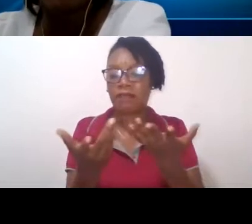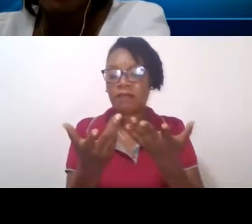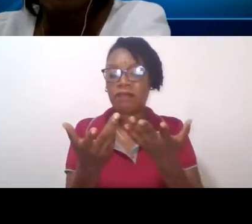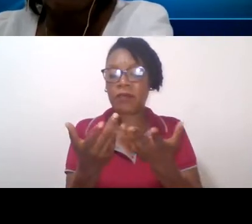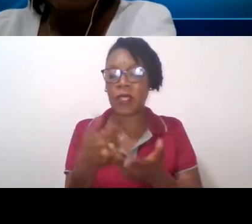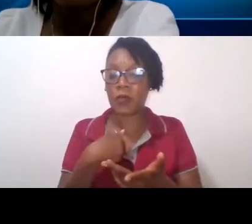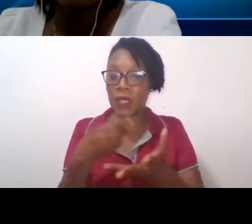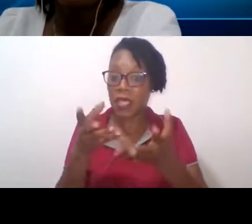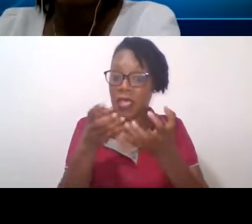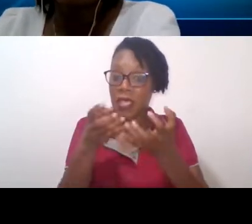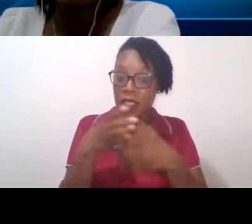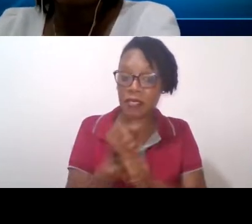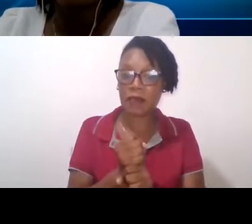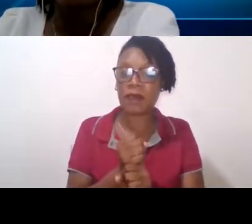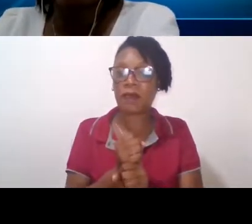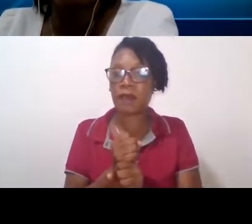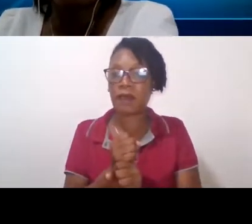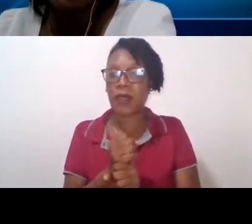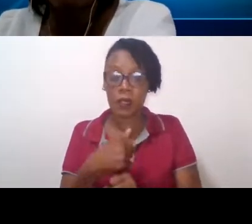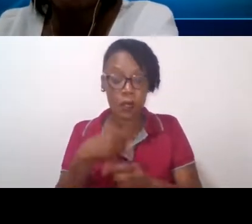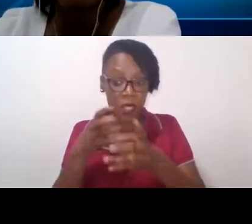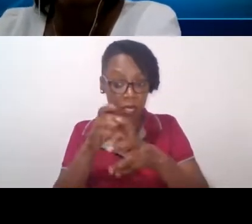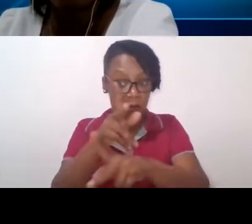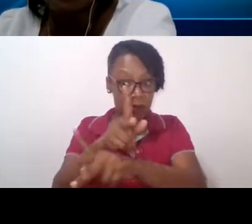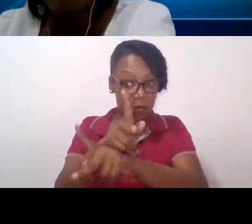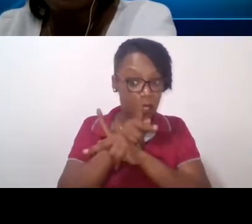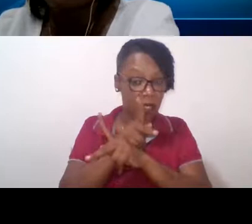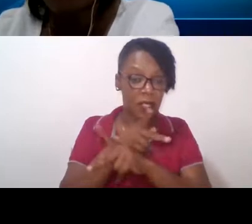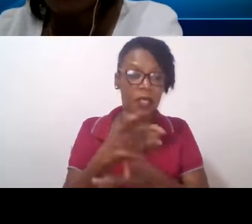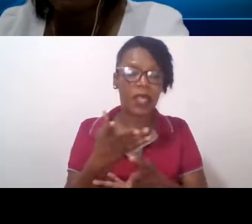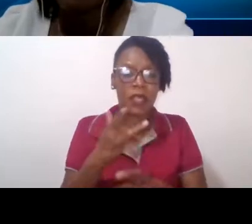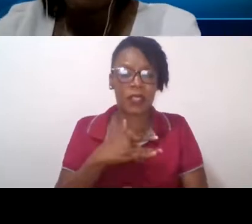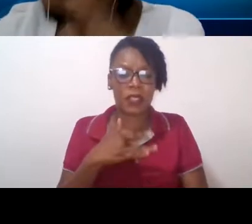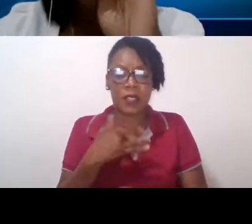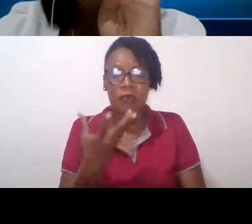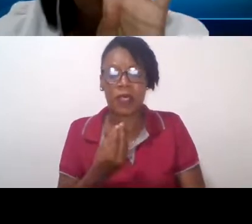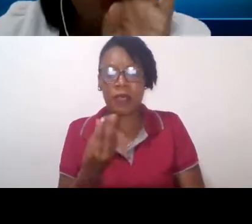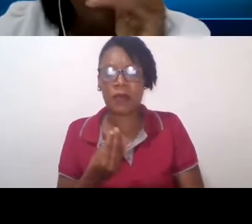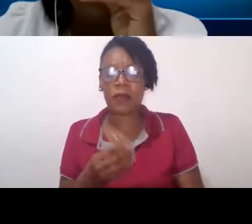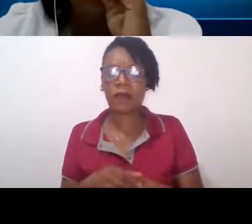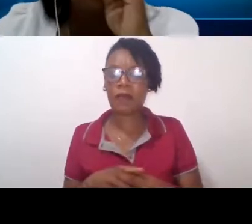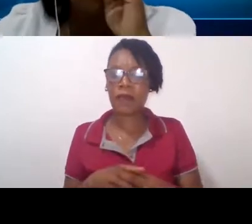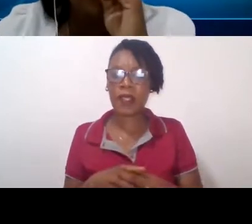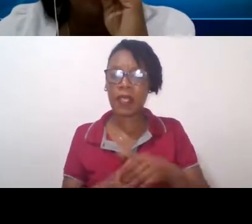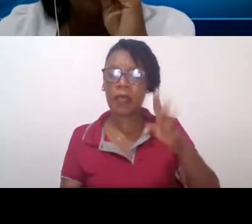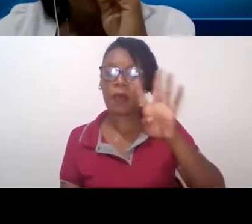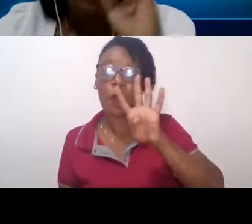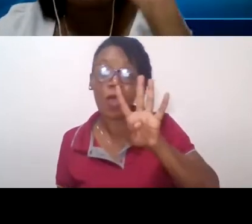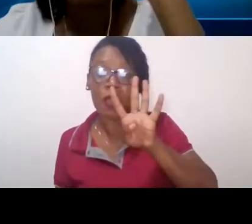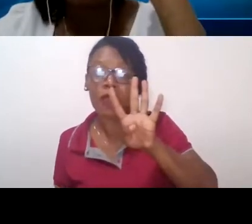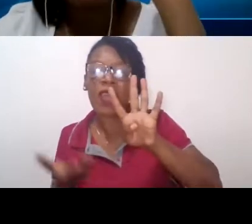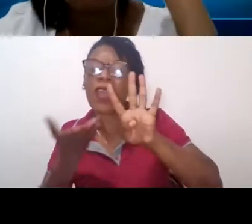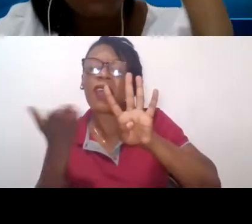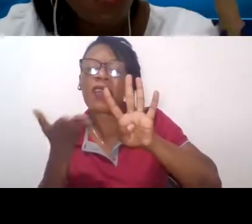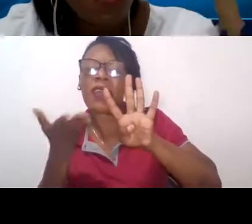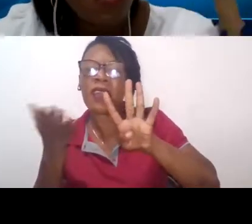queriendo proteger? ¿Estaba queriendo cuidarme? ¿Sentí miedo? ¿Me quise proteger? Y la número cuatro es, ok,